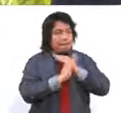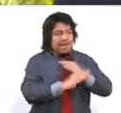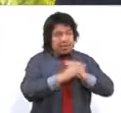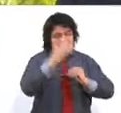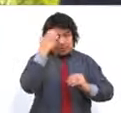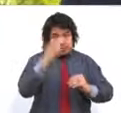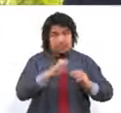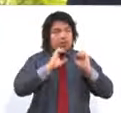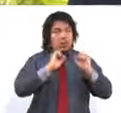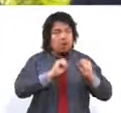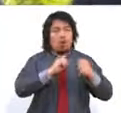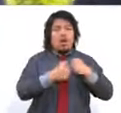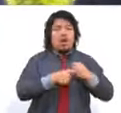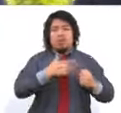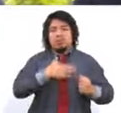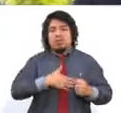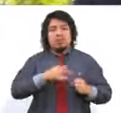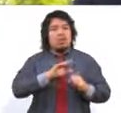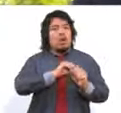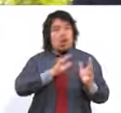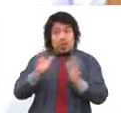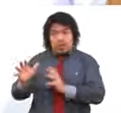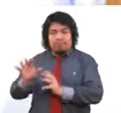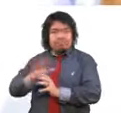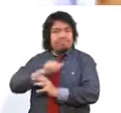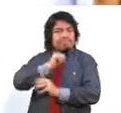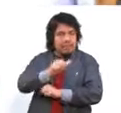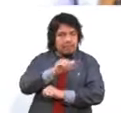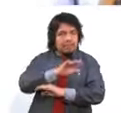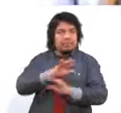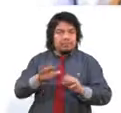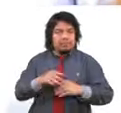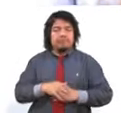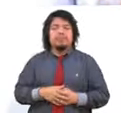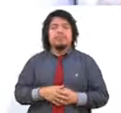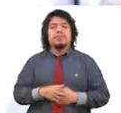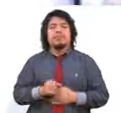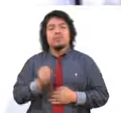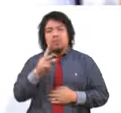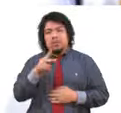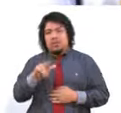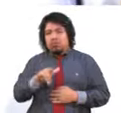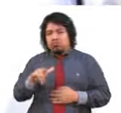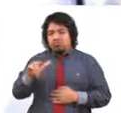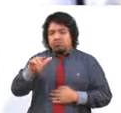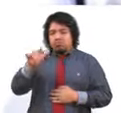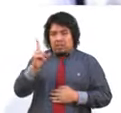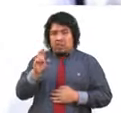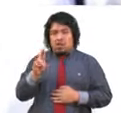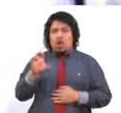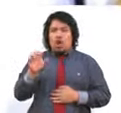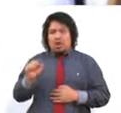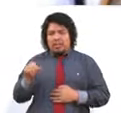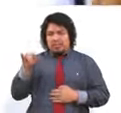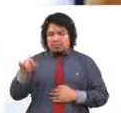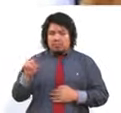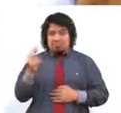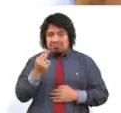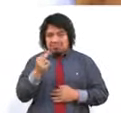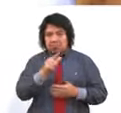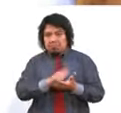para evitar la impunidad en los delitos, para ningún otro fin. Ahora, ¿estos drones se requiere de alguna pues, legislación